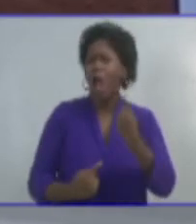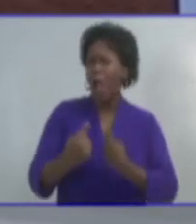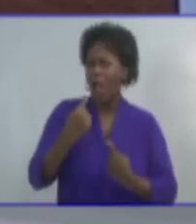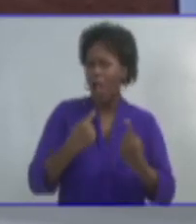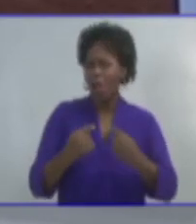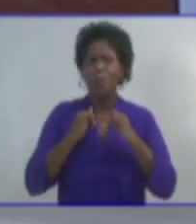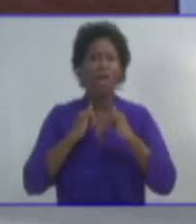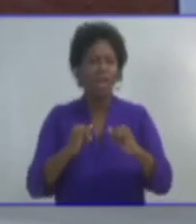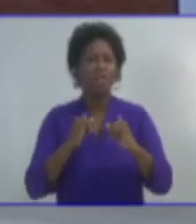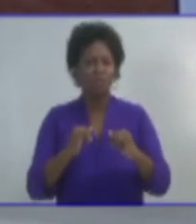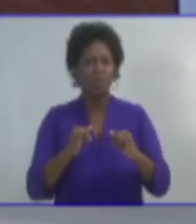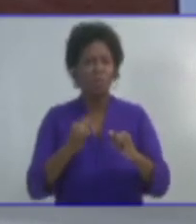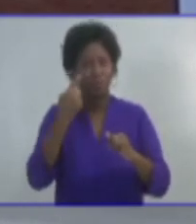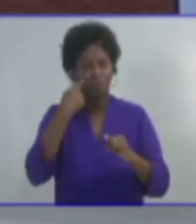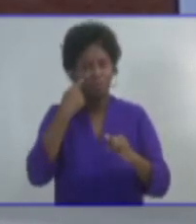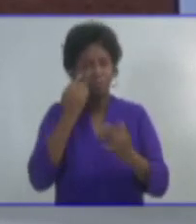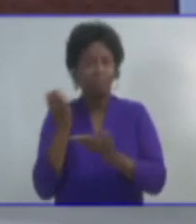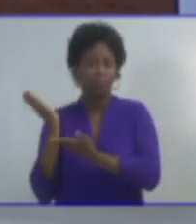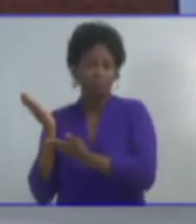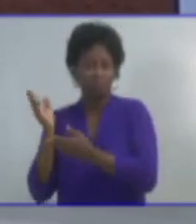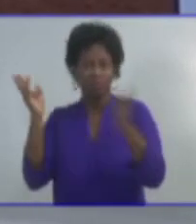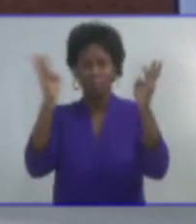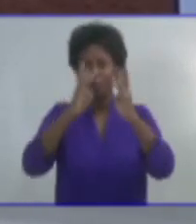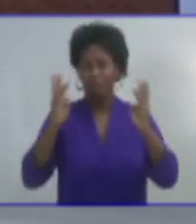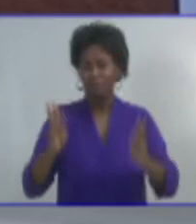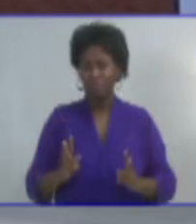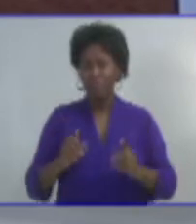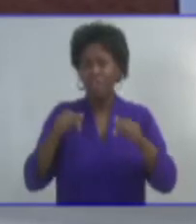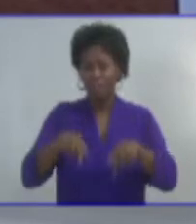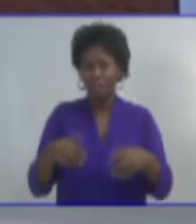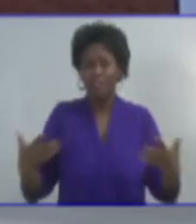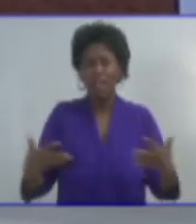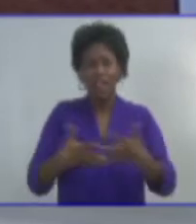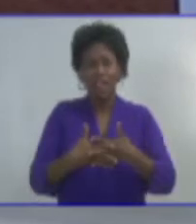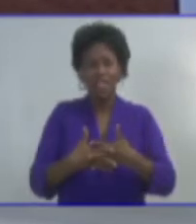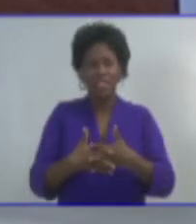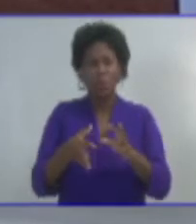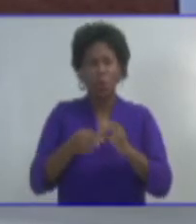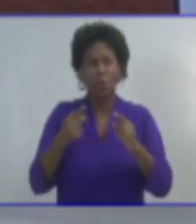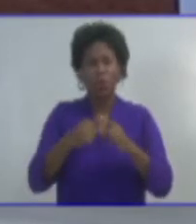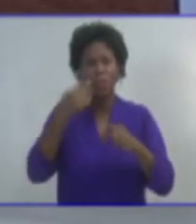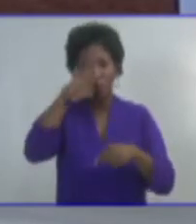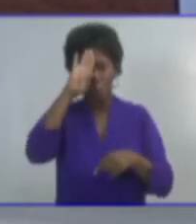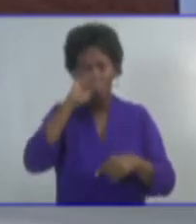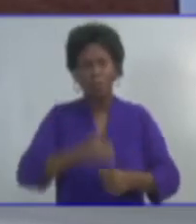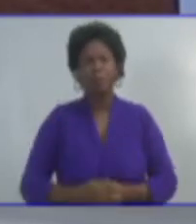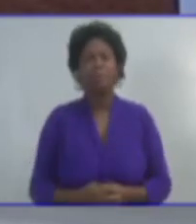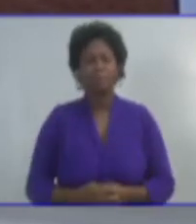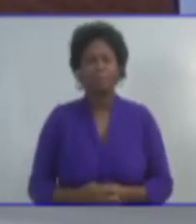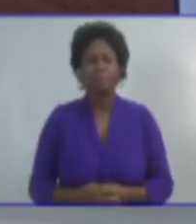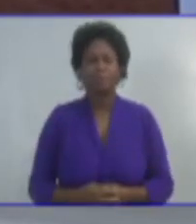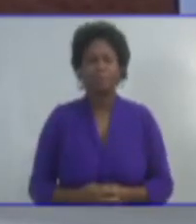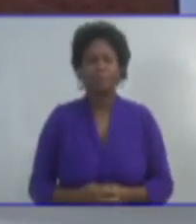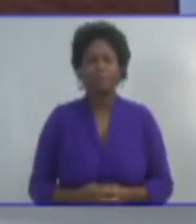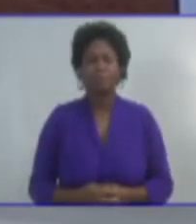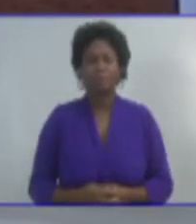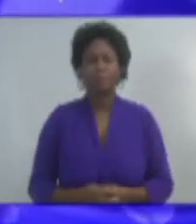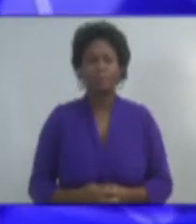de las informaciones que aparecen en los sitios digitales y tienen que ver con nuestro país. Continuamos en su informativo A